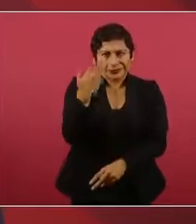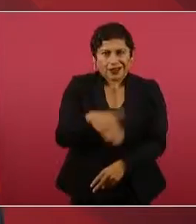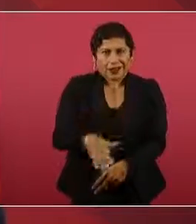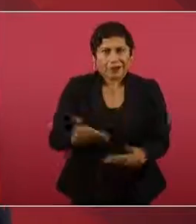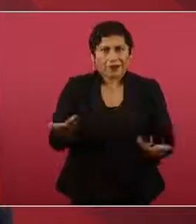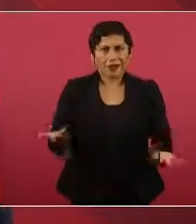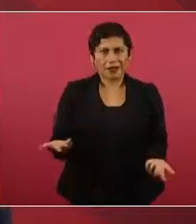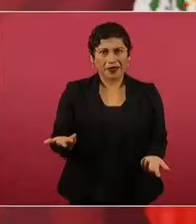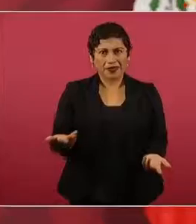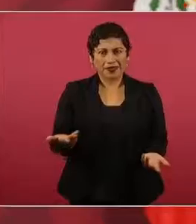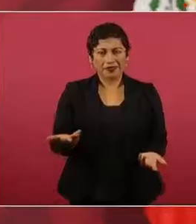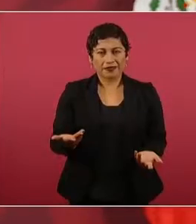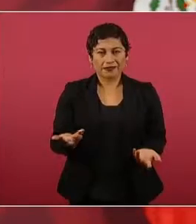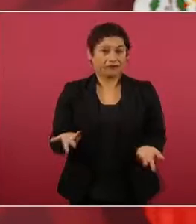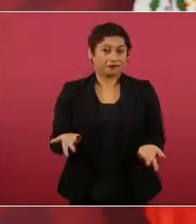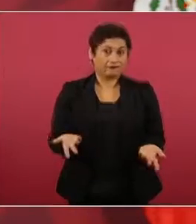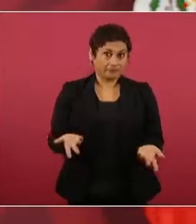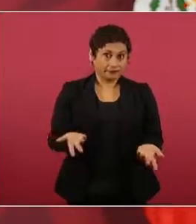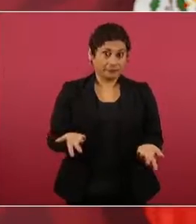Entonces,